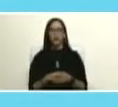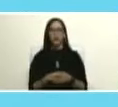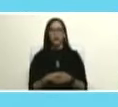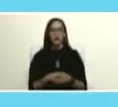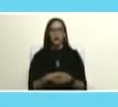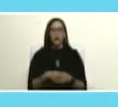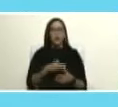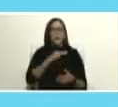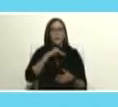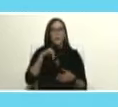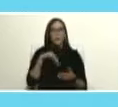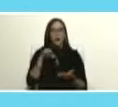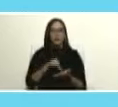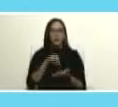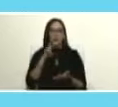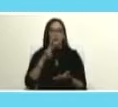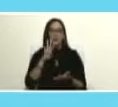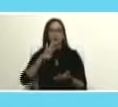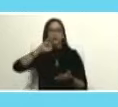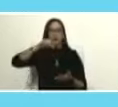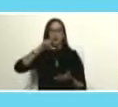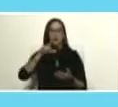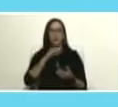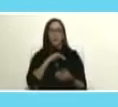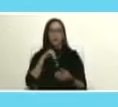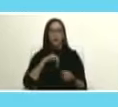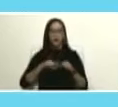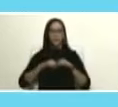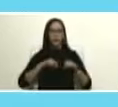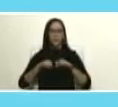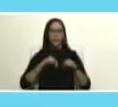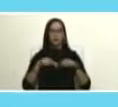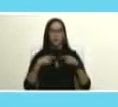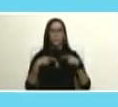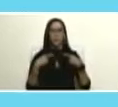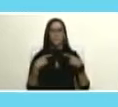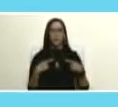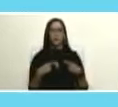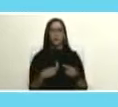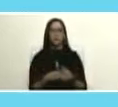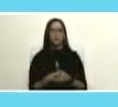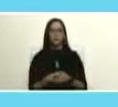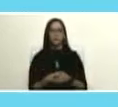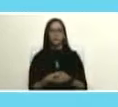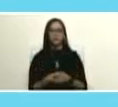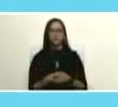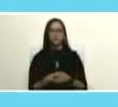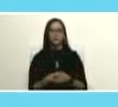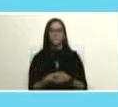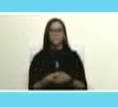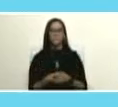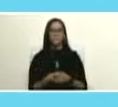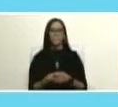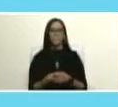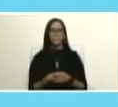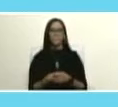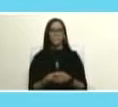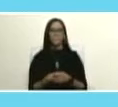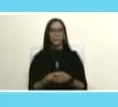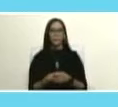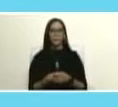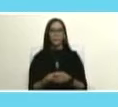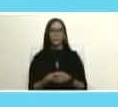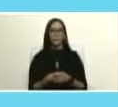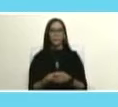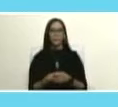Miembro del Centro 24 de Julio, miembro del Movimiento Popular de donde venimos y orgulloso de todo lo que hemos construido en todos